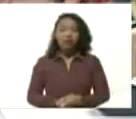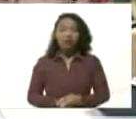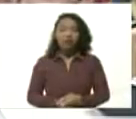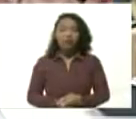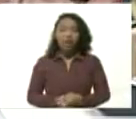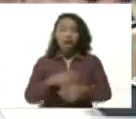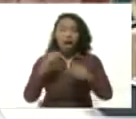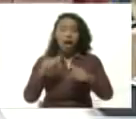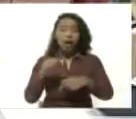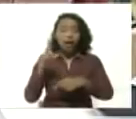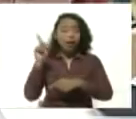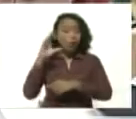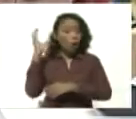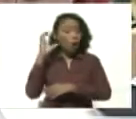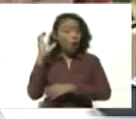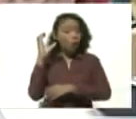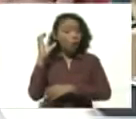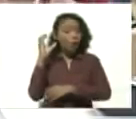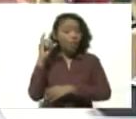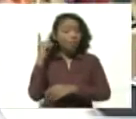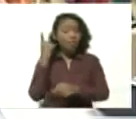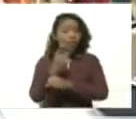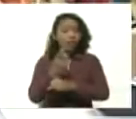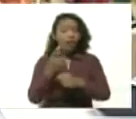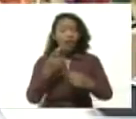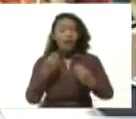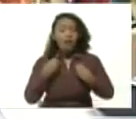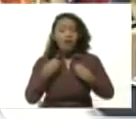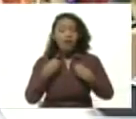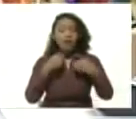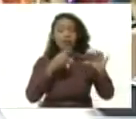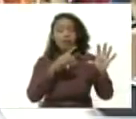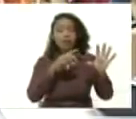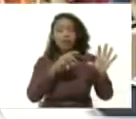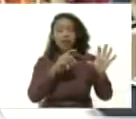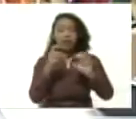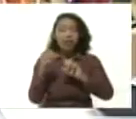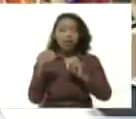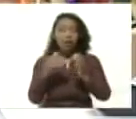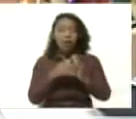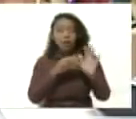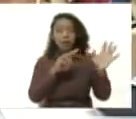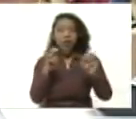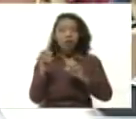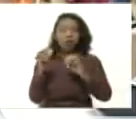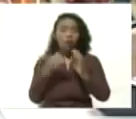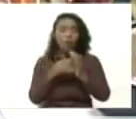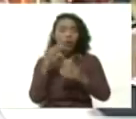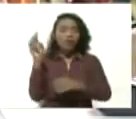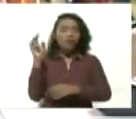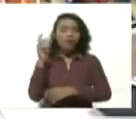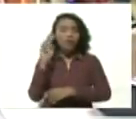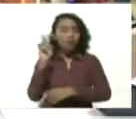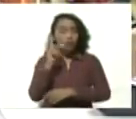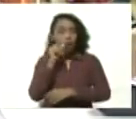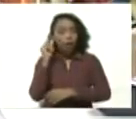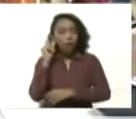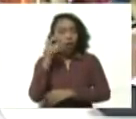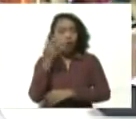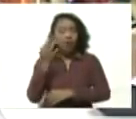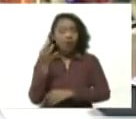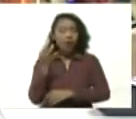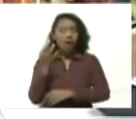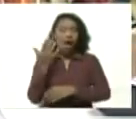En Colombia deben vivir 600.000 venezolanos, 700.000. Es la verdad.